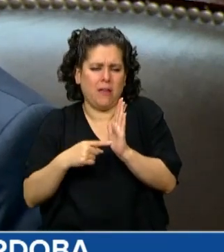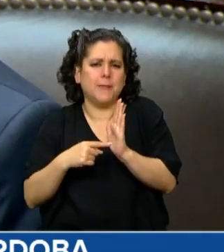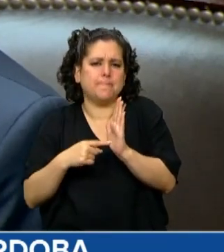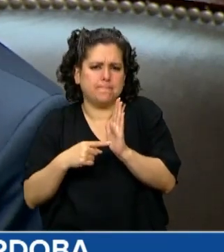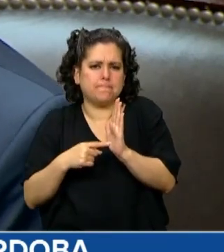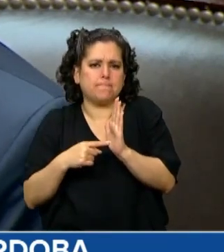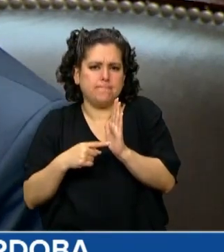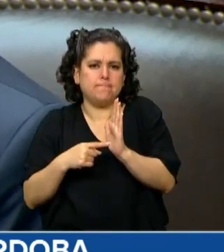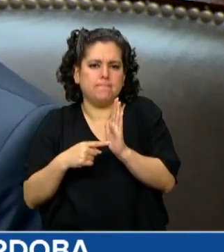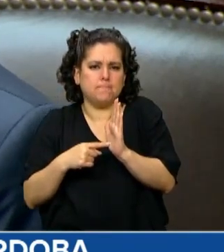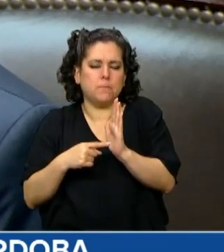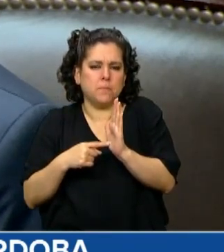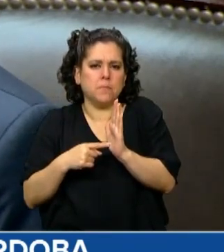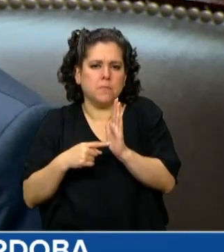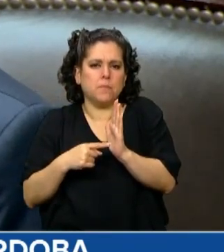totalmente